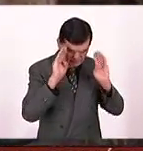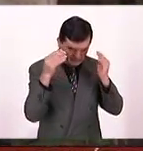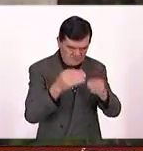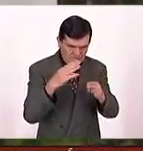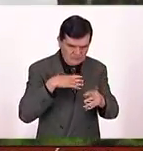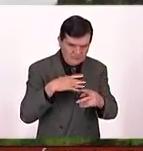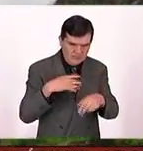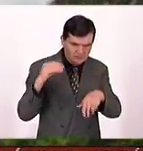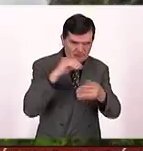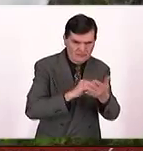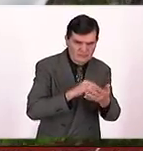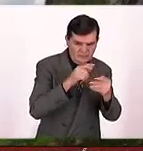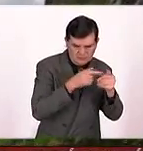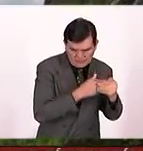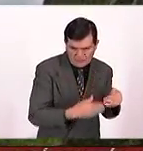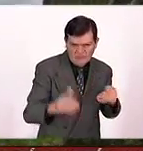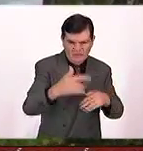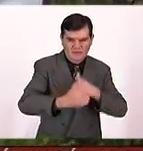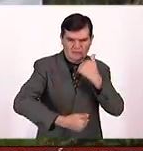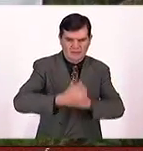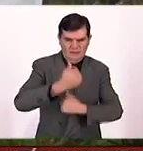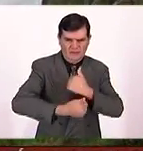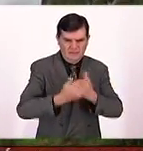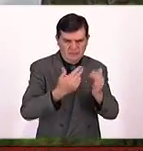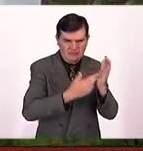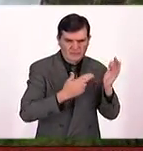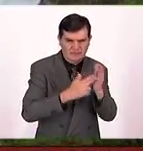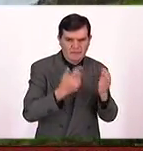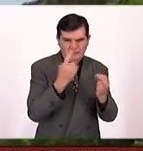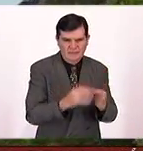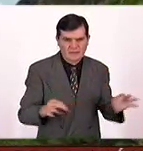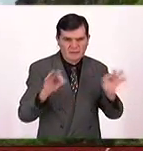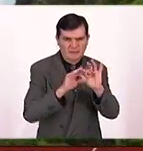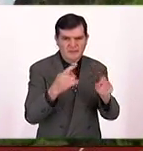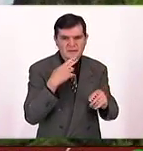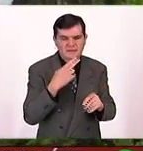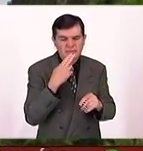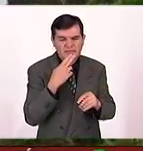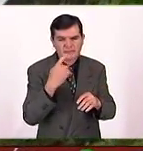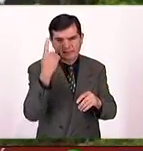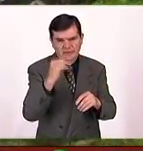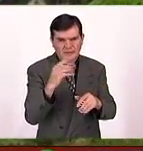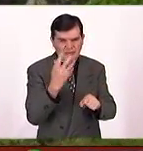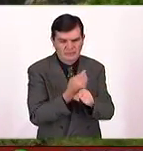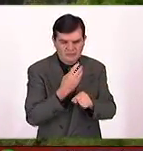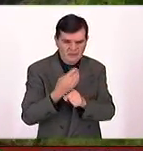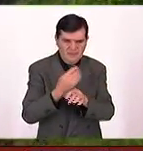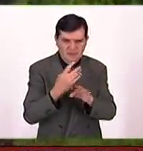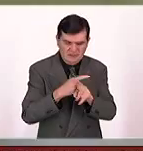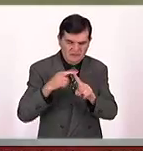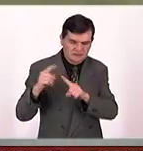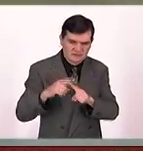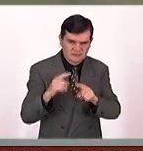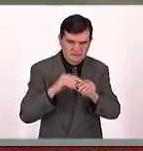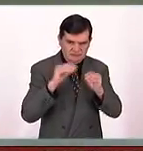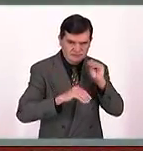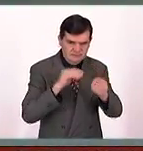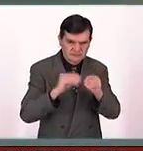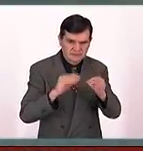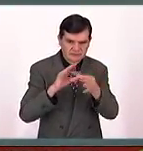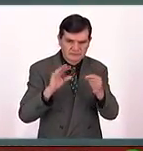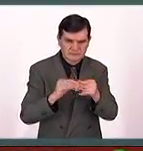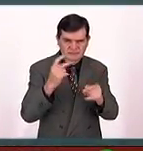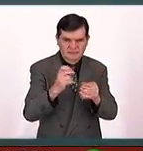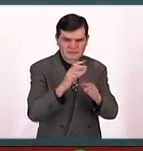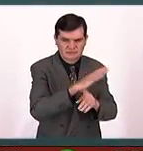van a constituir a lo largo de su carrera una herramienta muy importante para poder describir el comportamiento de